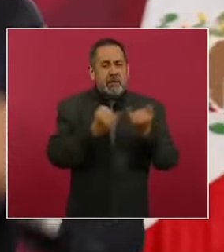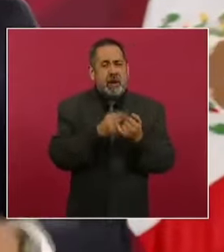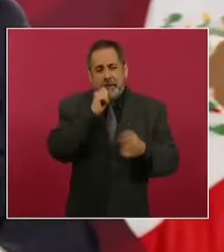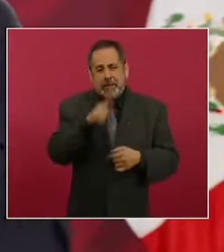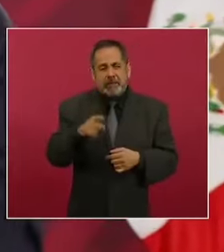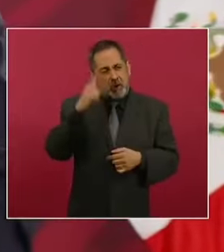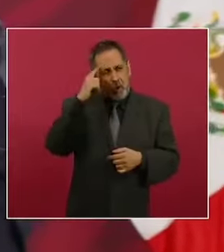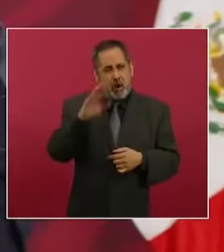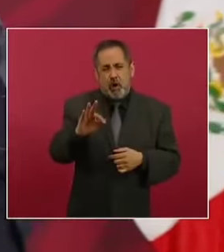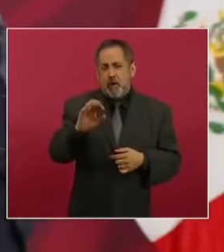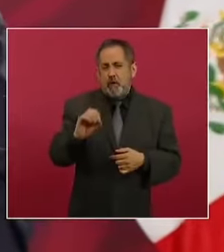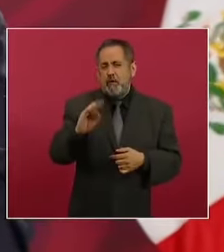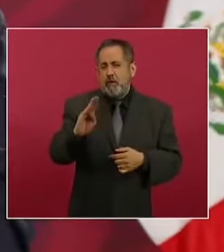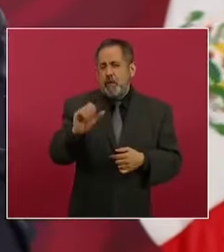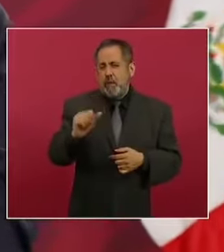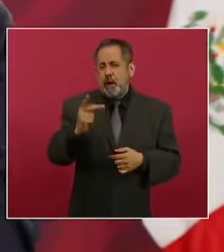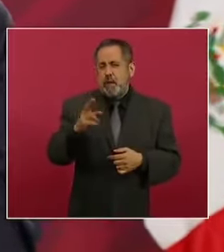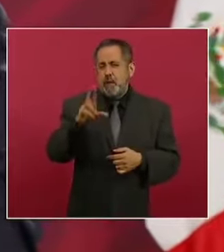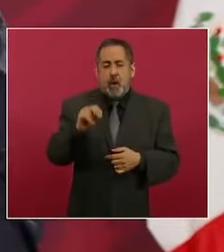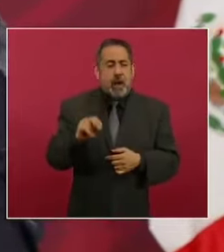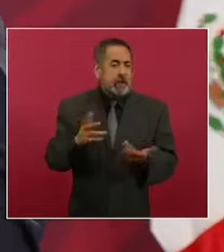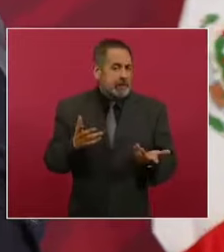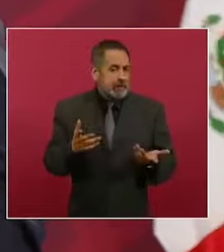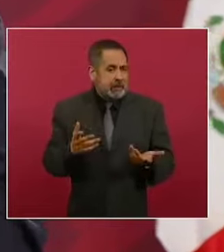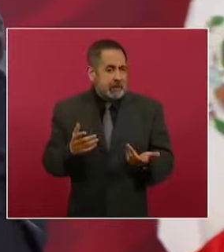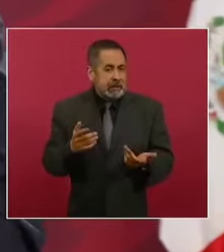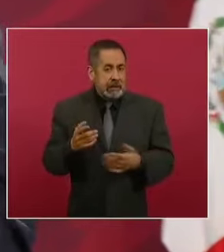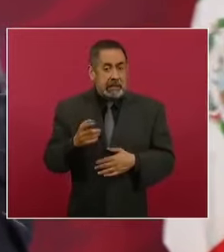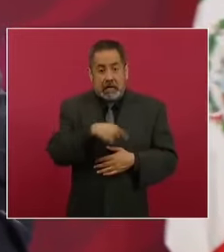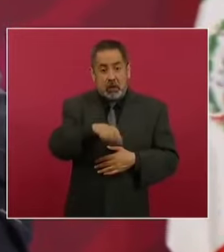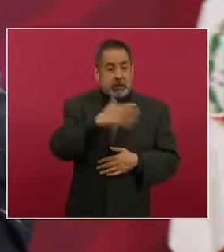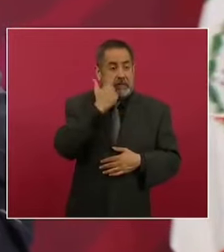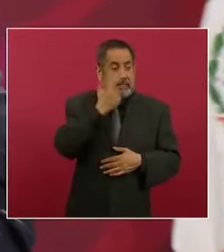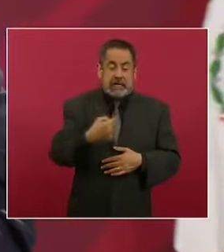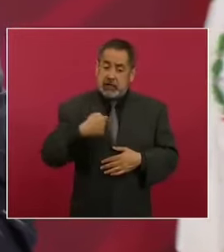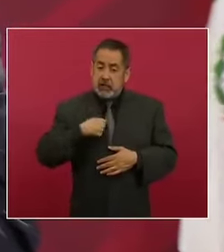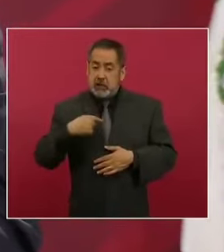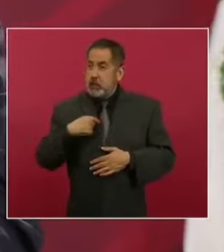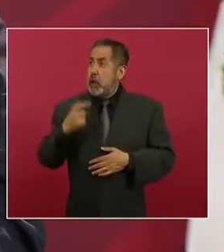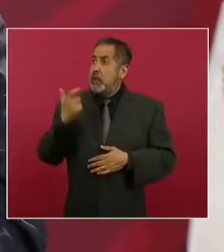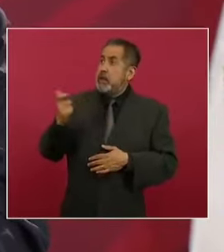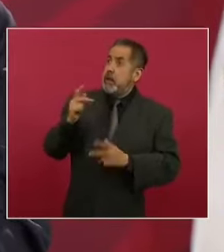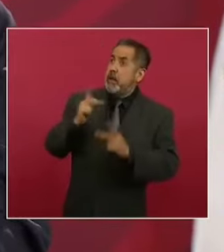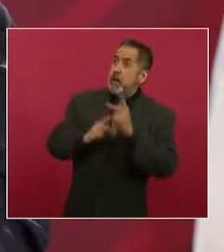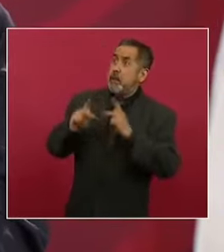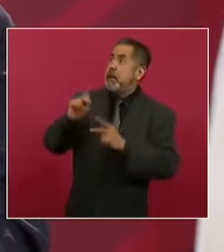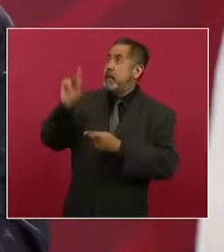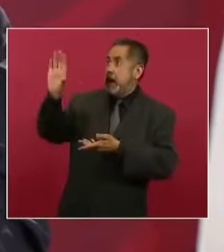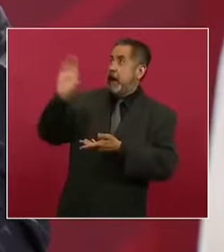las presidenciales de 2018. Es la mitad, dijo, pero con la tercera parte de las casillas.